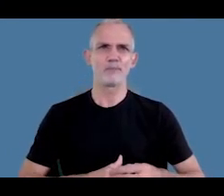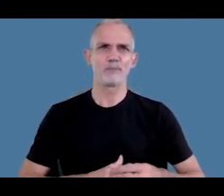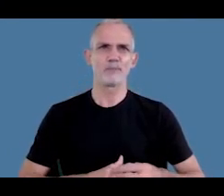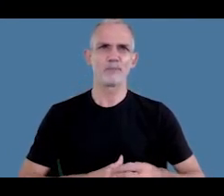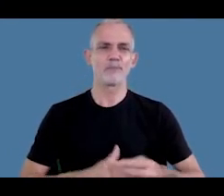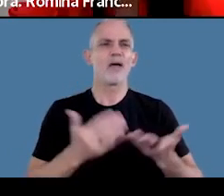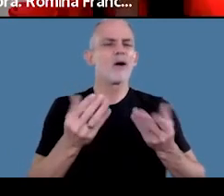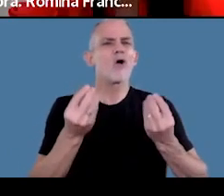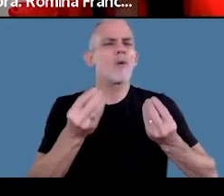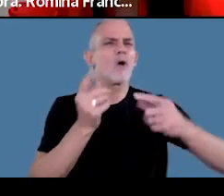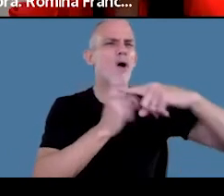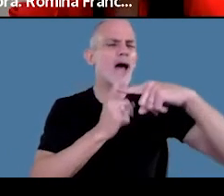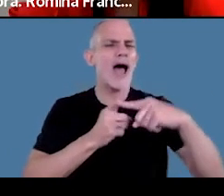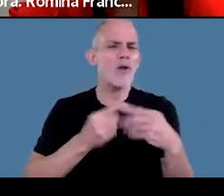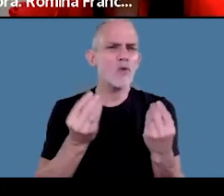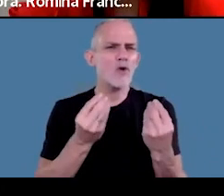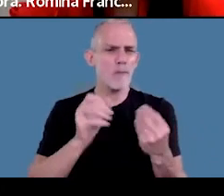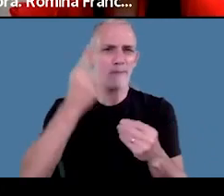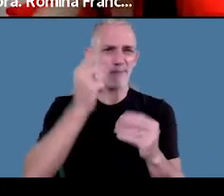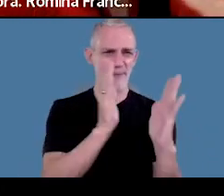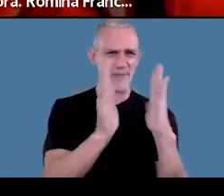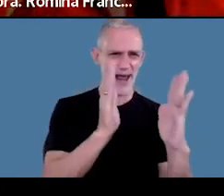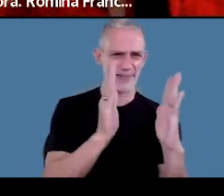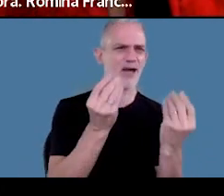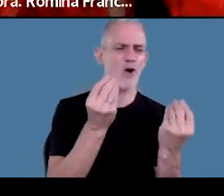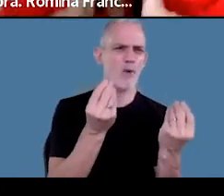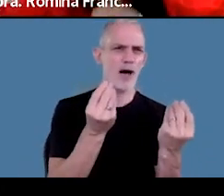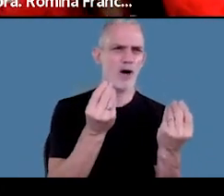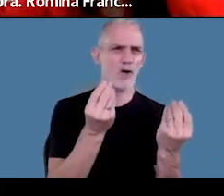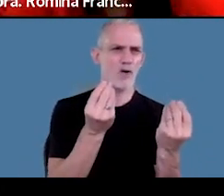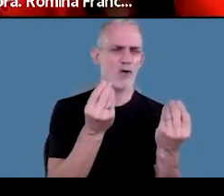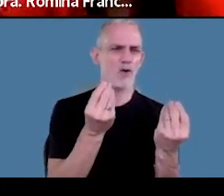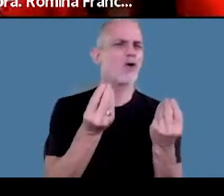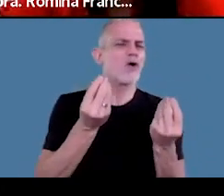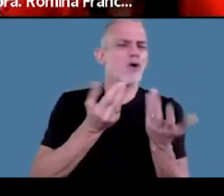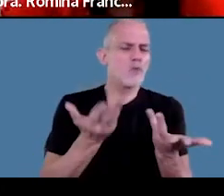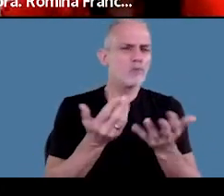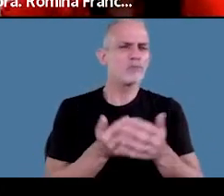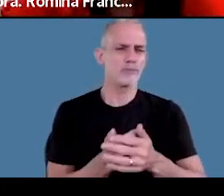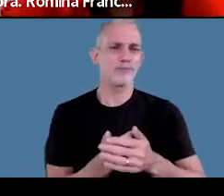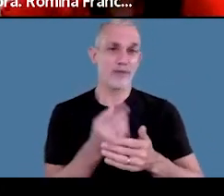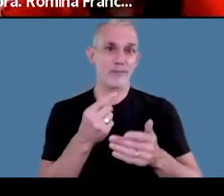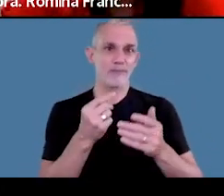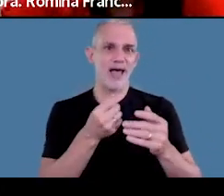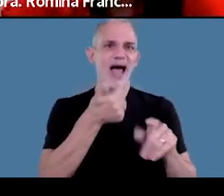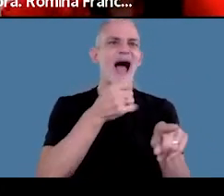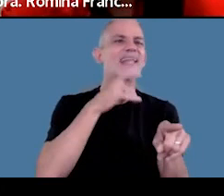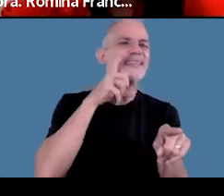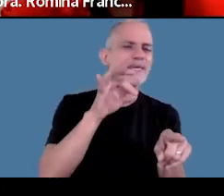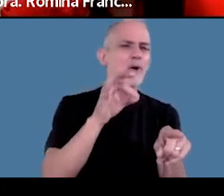Para poder determinar esta primer parte, que es lo que es el activo